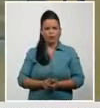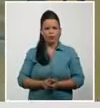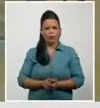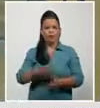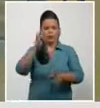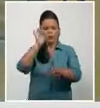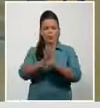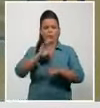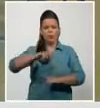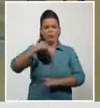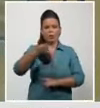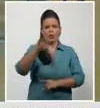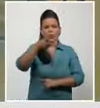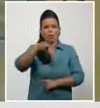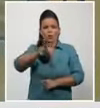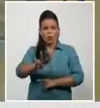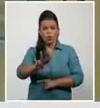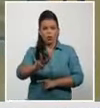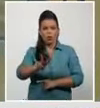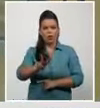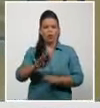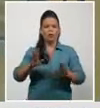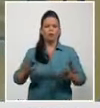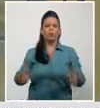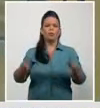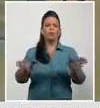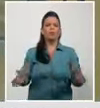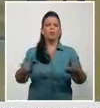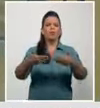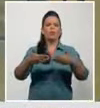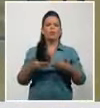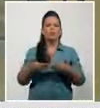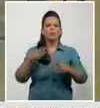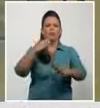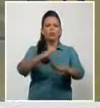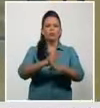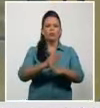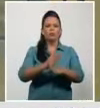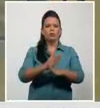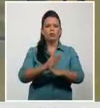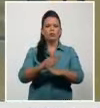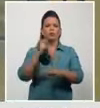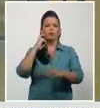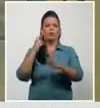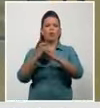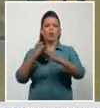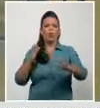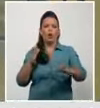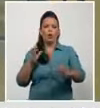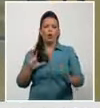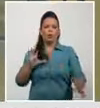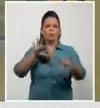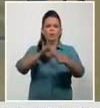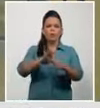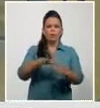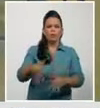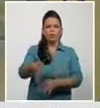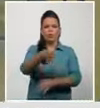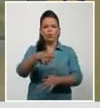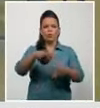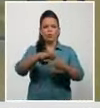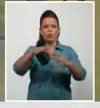se suspende la transportación interprovincial que tiene vínculo con Guantánamo. De hecho, también la reservación de boletos,